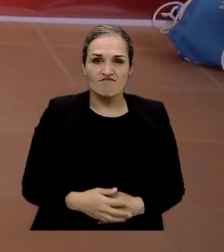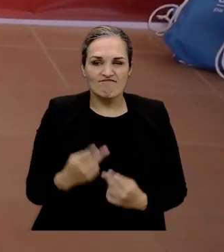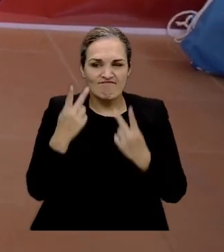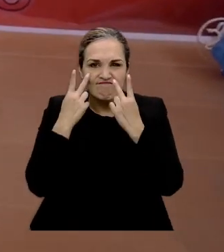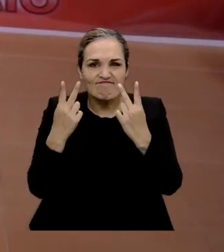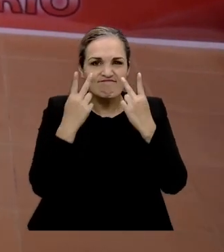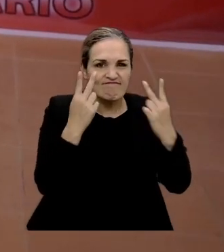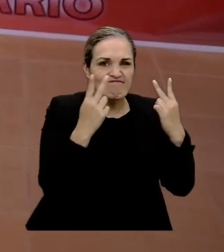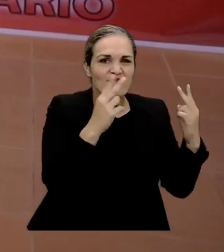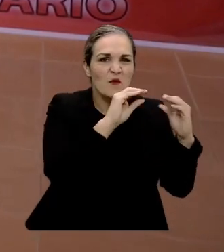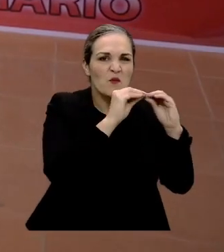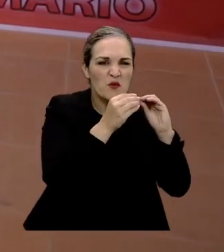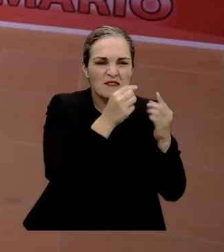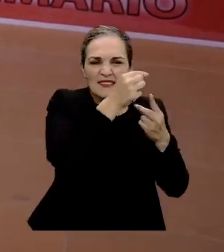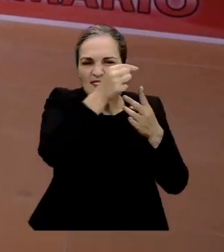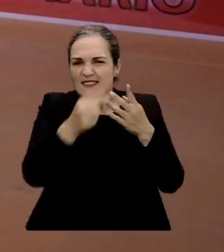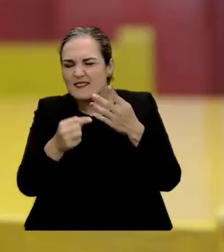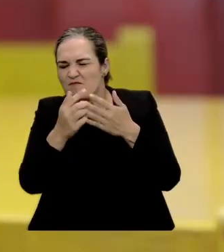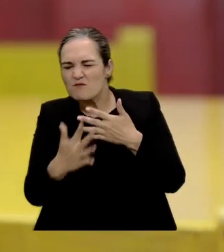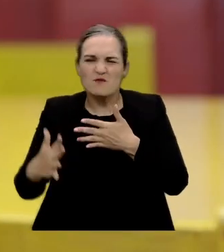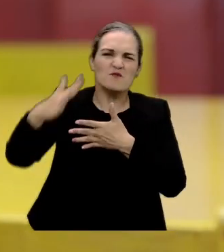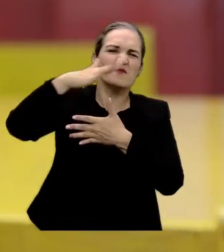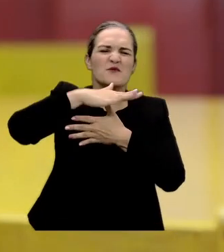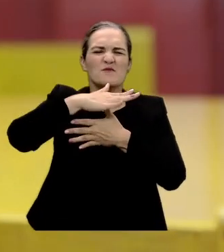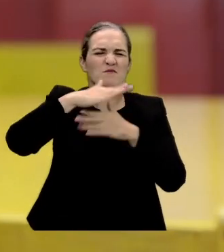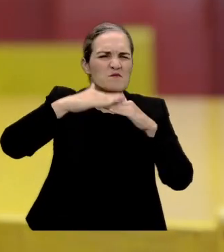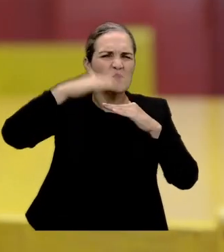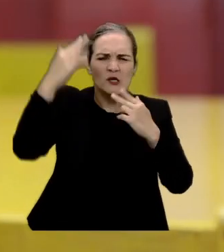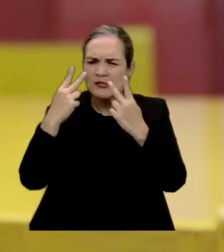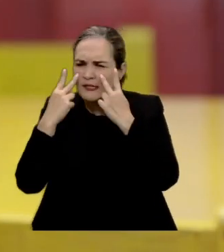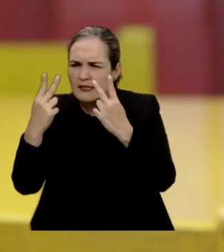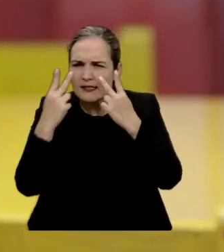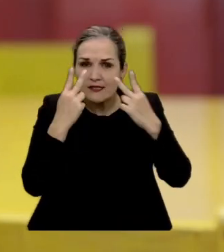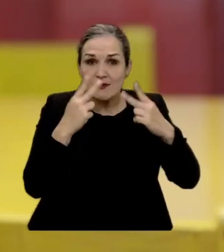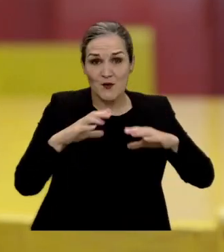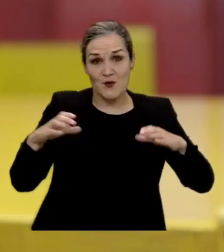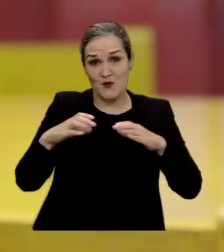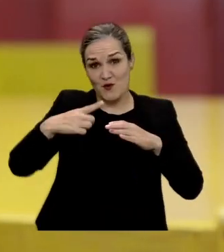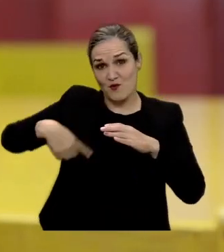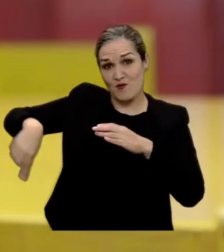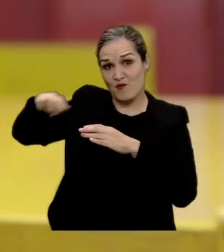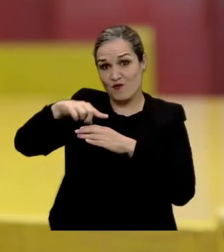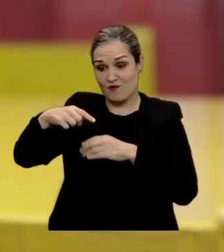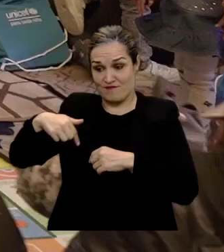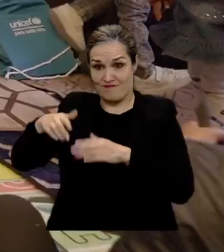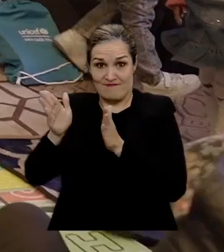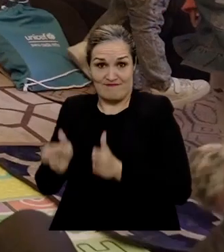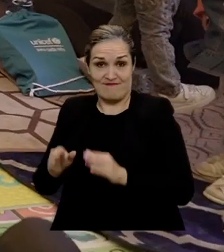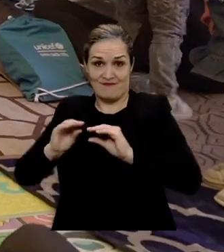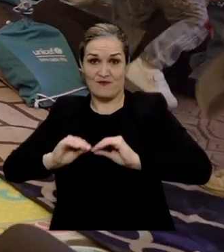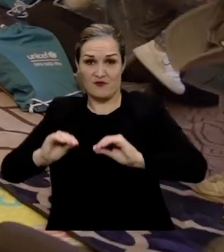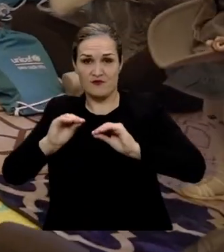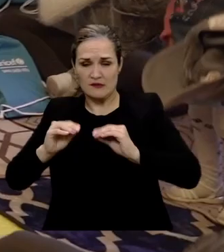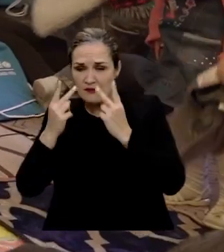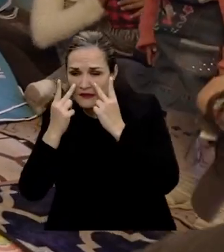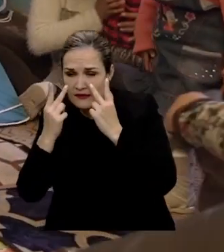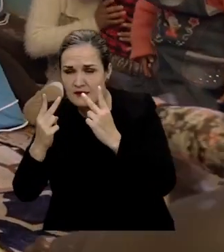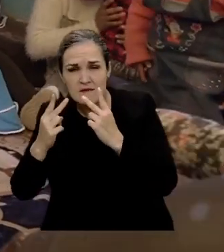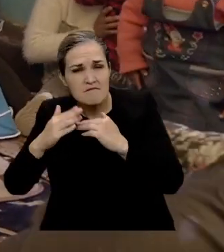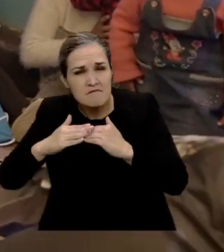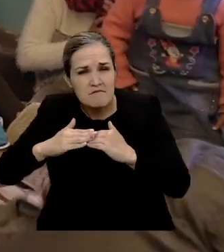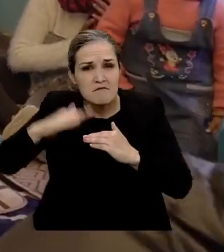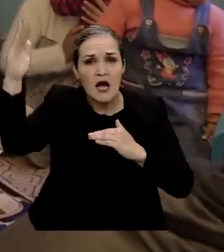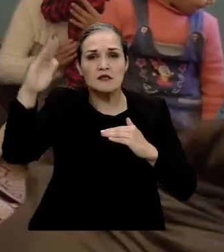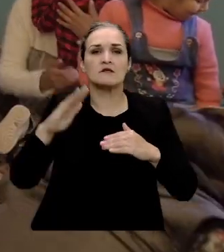principales problemáticas que identificamos, ¿no?, como maestros nosotros acá en nuestra unidad educativa con las familias, en muchas ocasiones